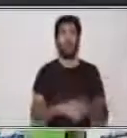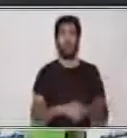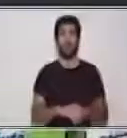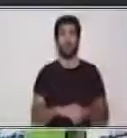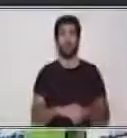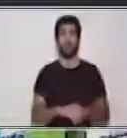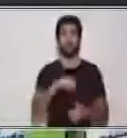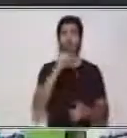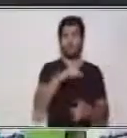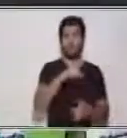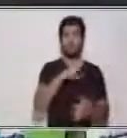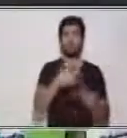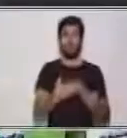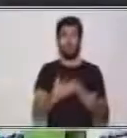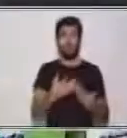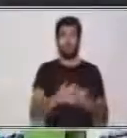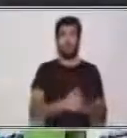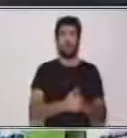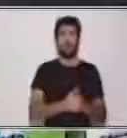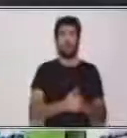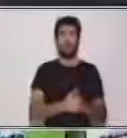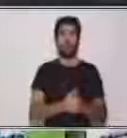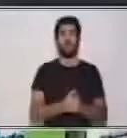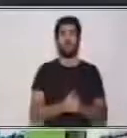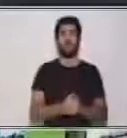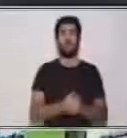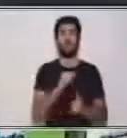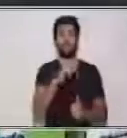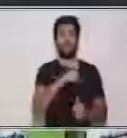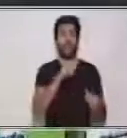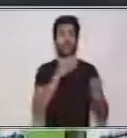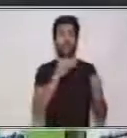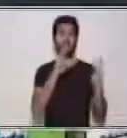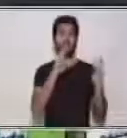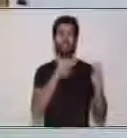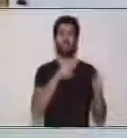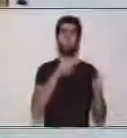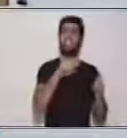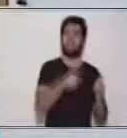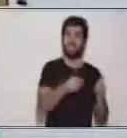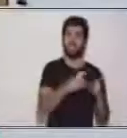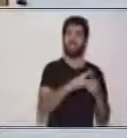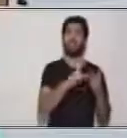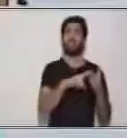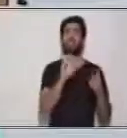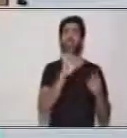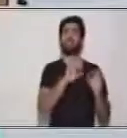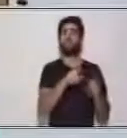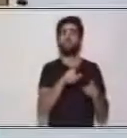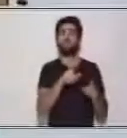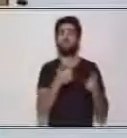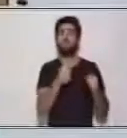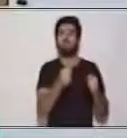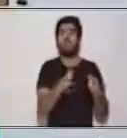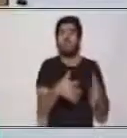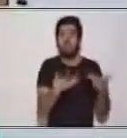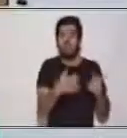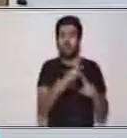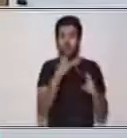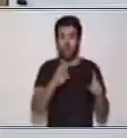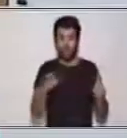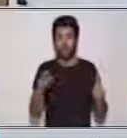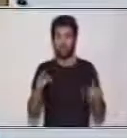en esta parte es donde habla de quién o quién está ejerciendo la acción en una